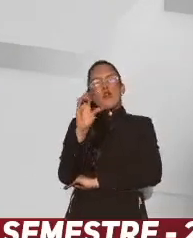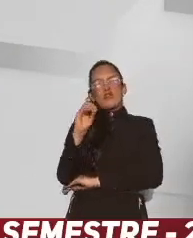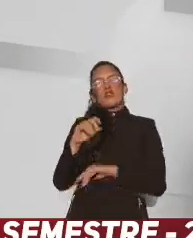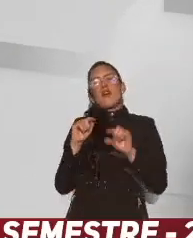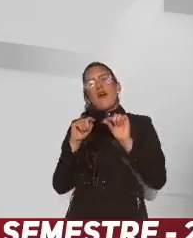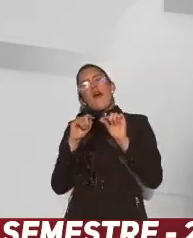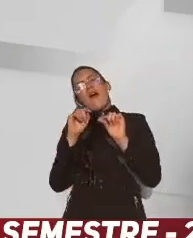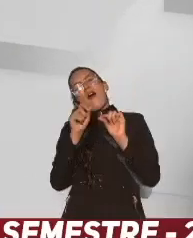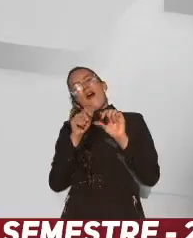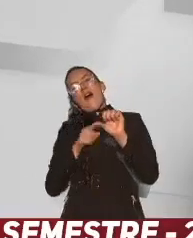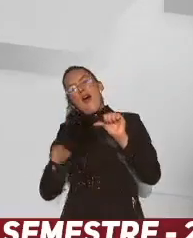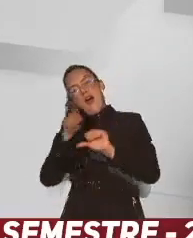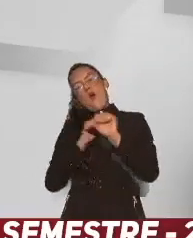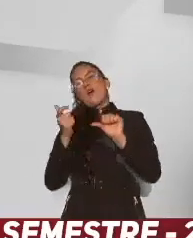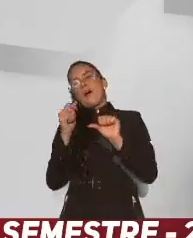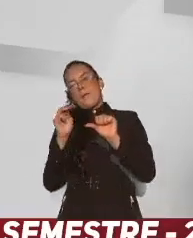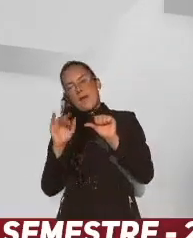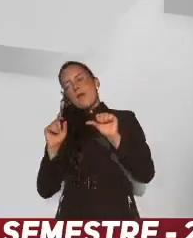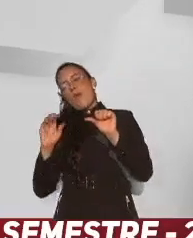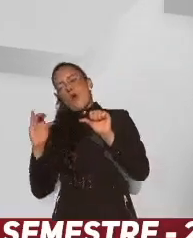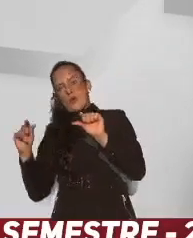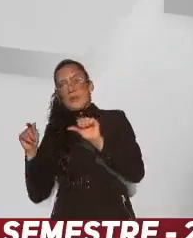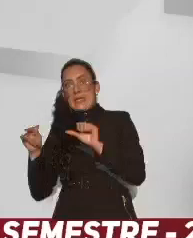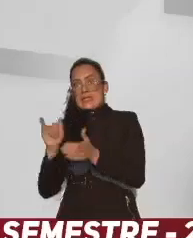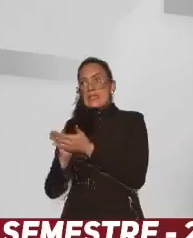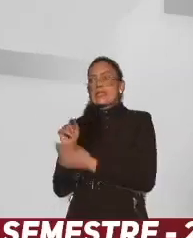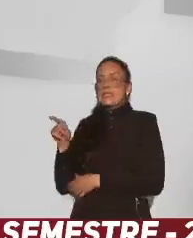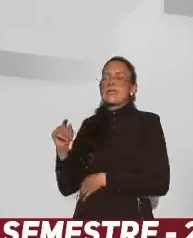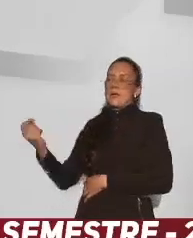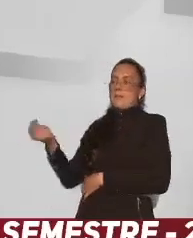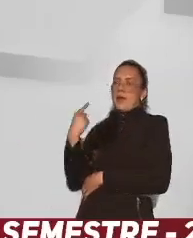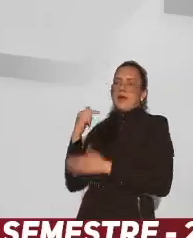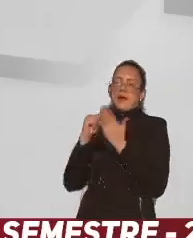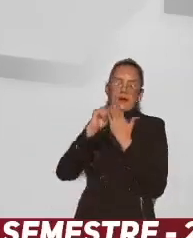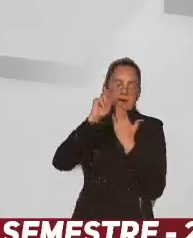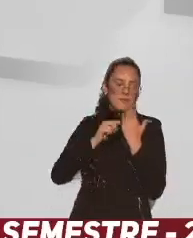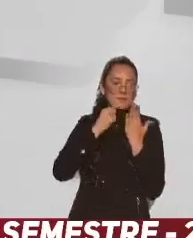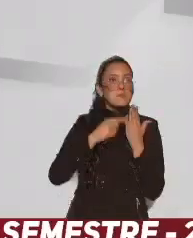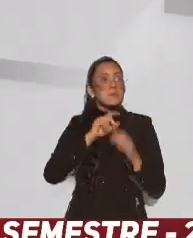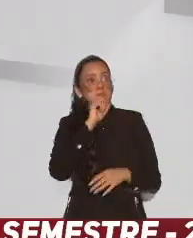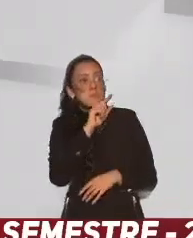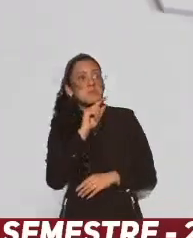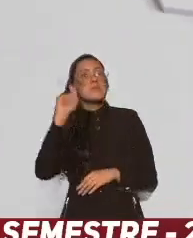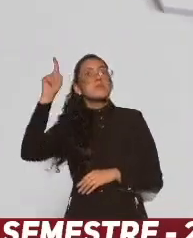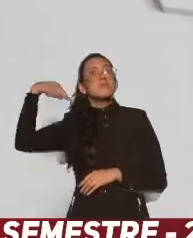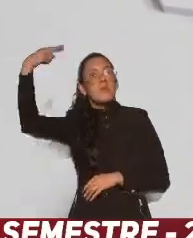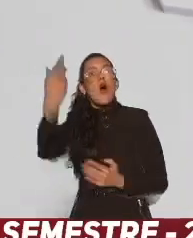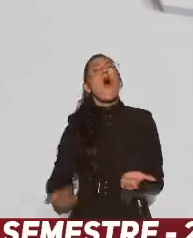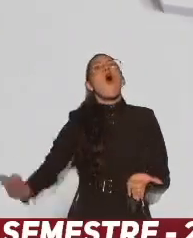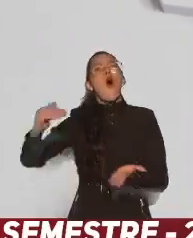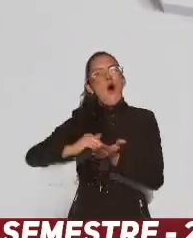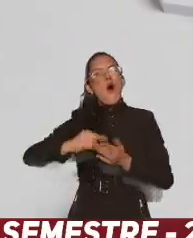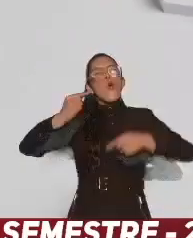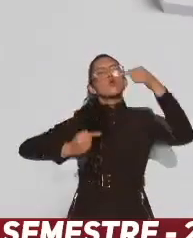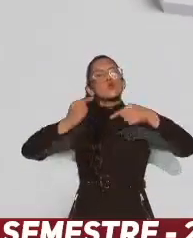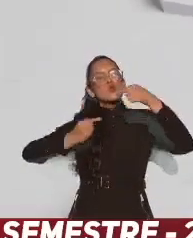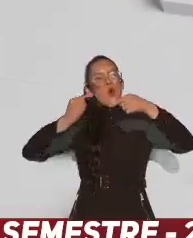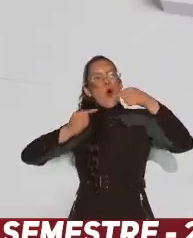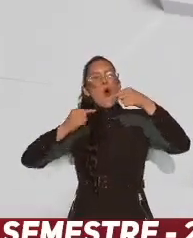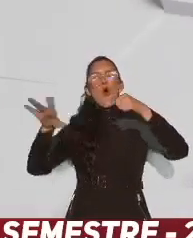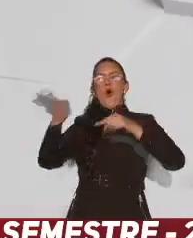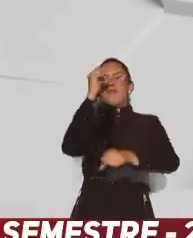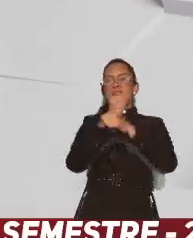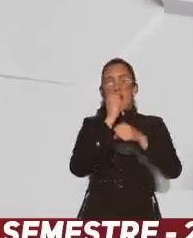mpedrosa@gmail.co. Dice: ¿se va a continuar realizando más convocatorias o hay programado más concursos de méritos, señor